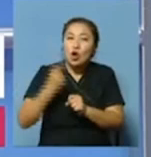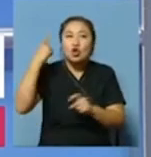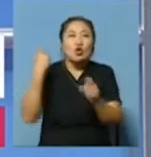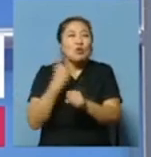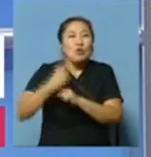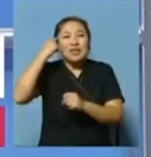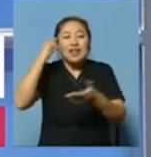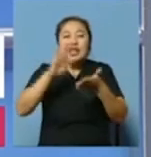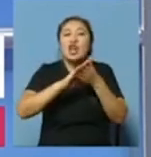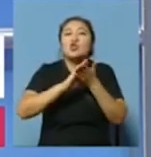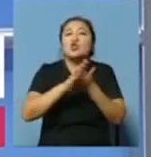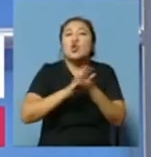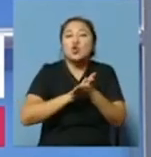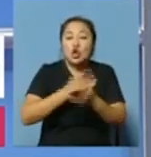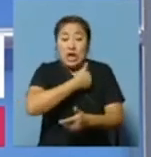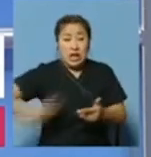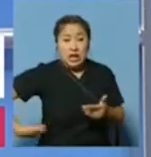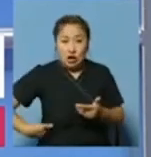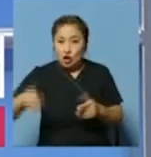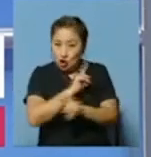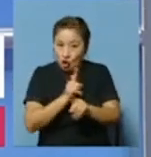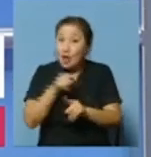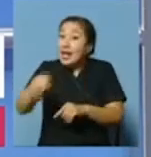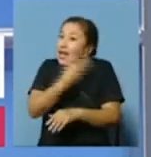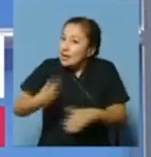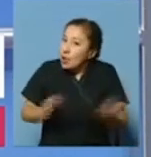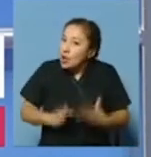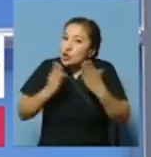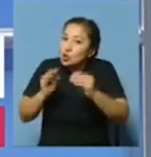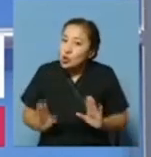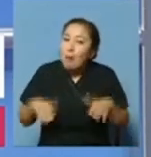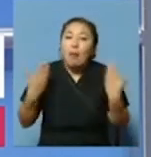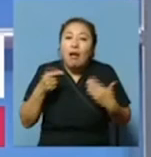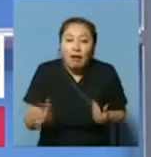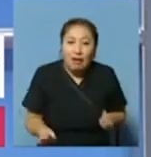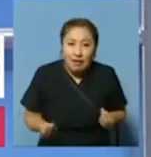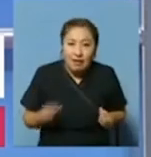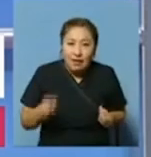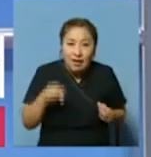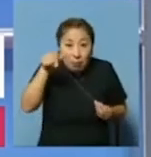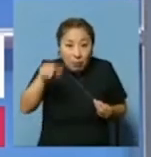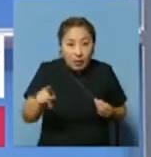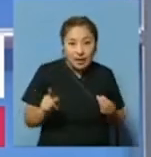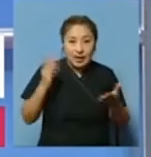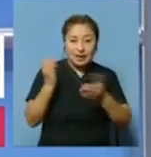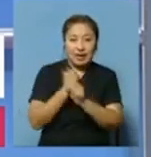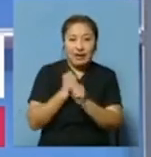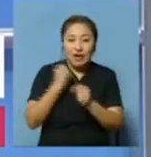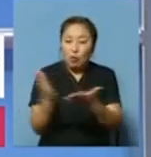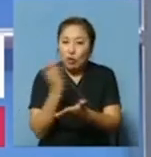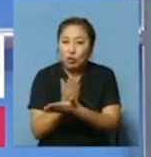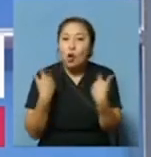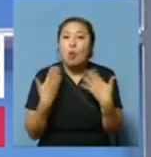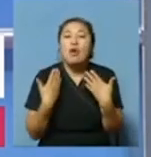que la solución la va a dar el estado del estado tiene que generar condiciones para que la actividad productiva